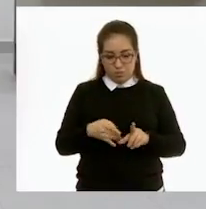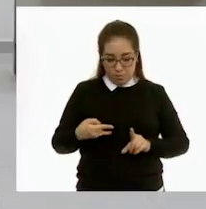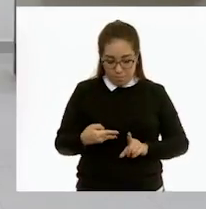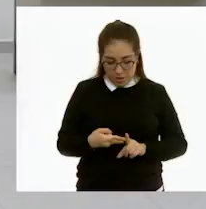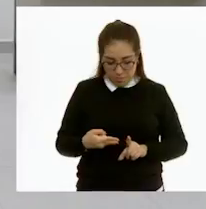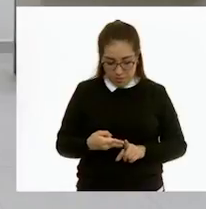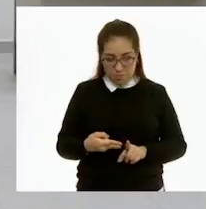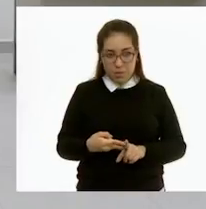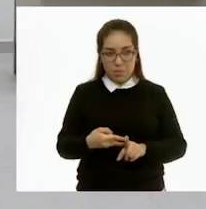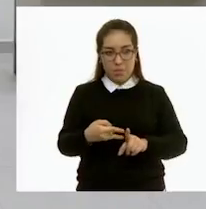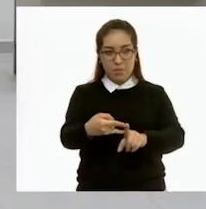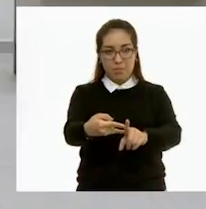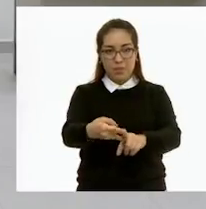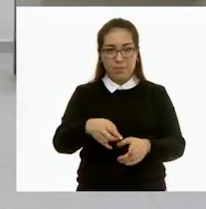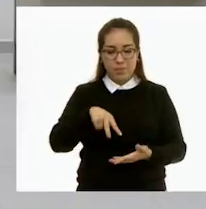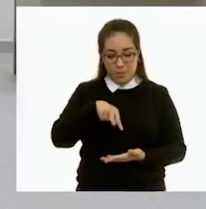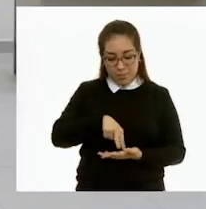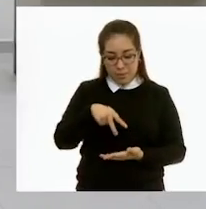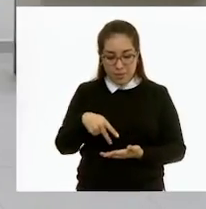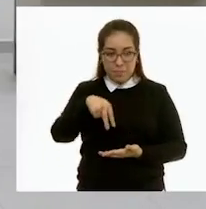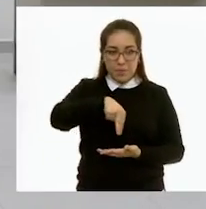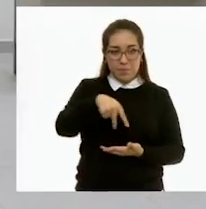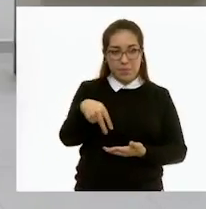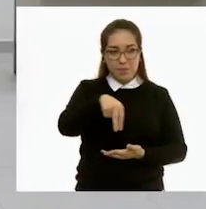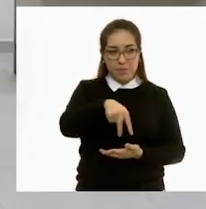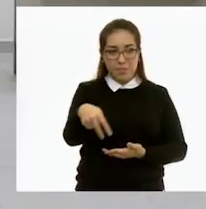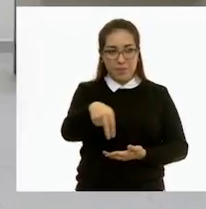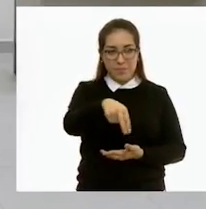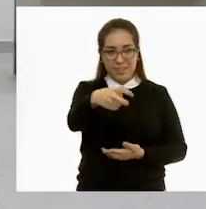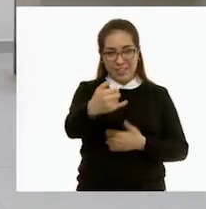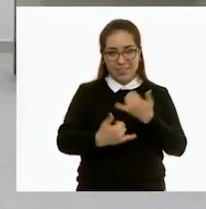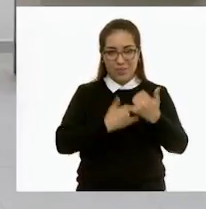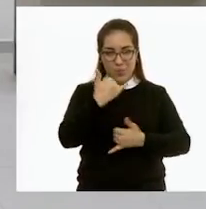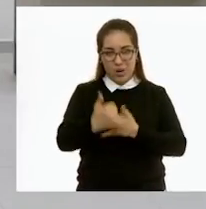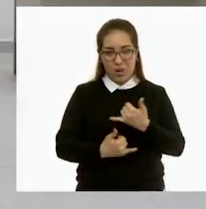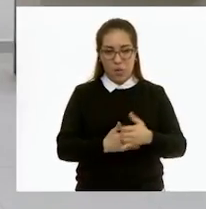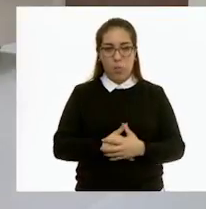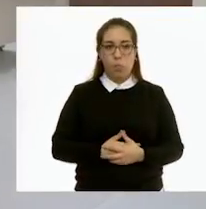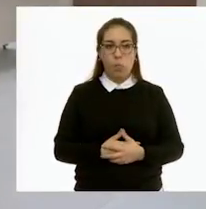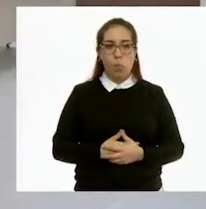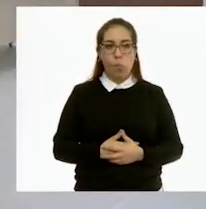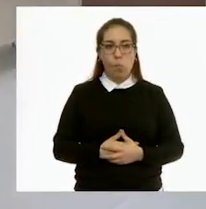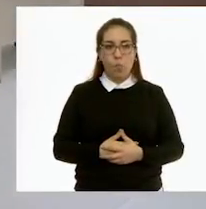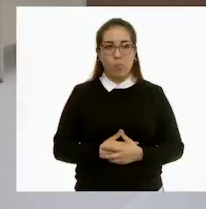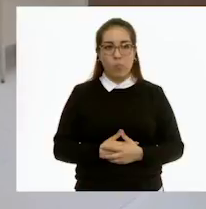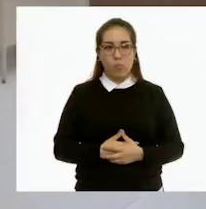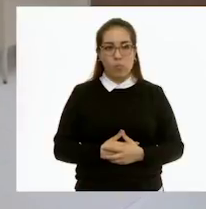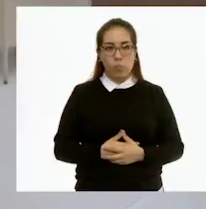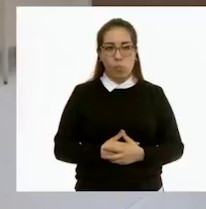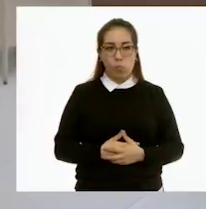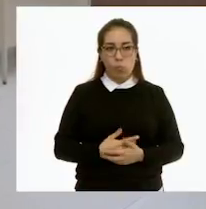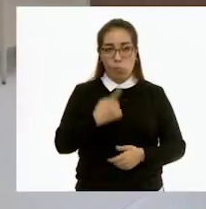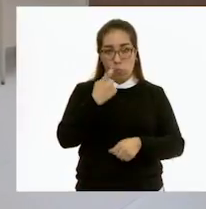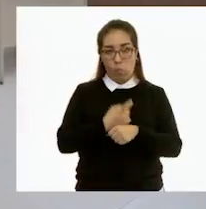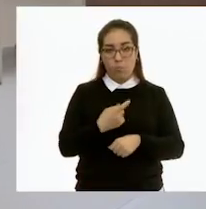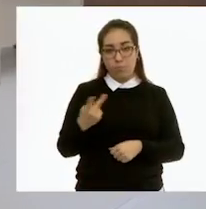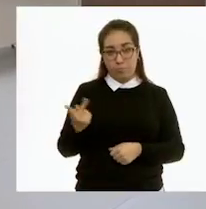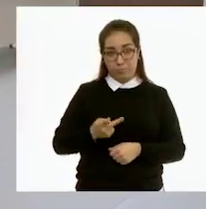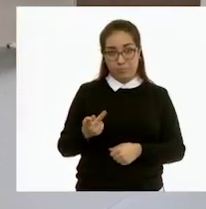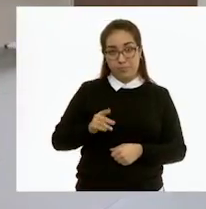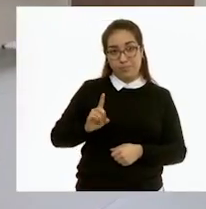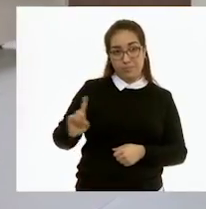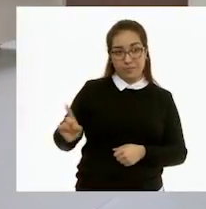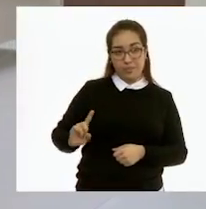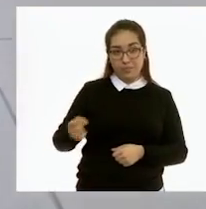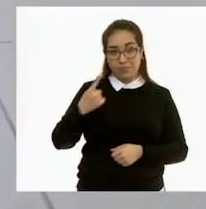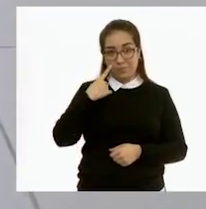¿sí? Lo voy a representar con los números. Voy a utilizar mi pierna derecha. Utilizo como espejo